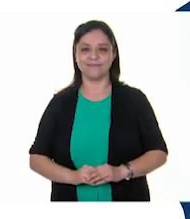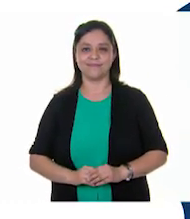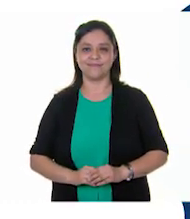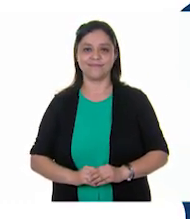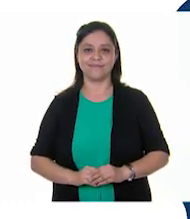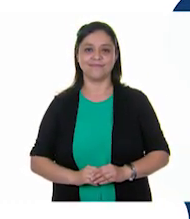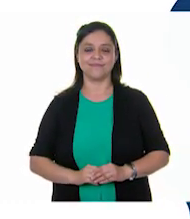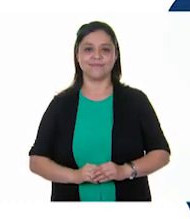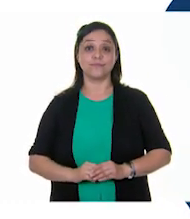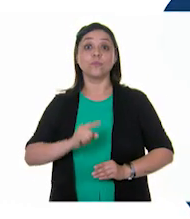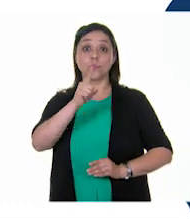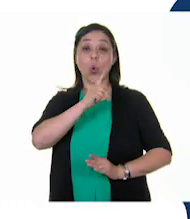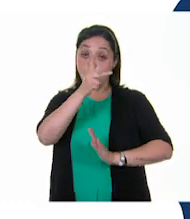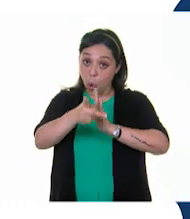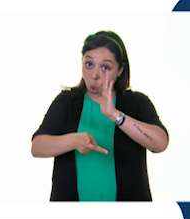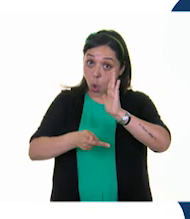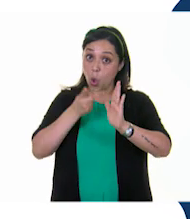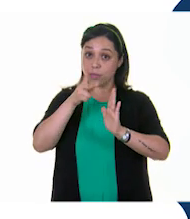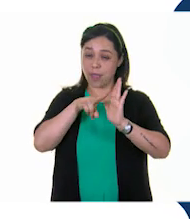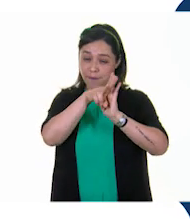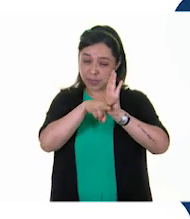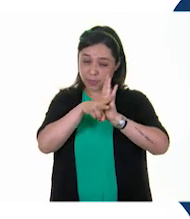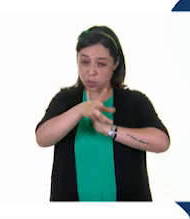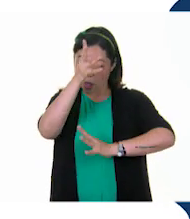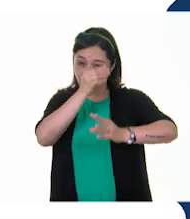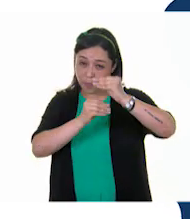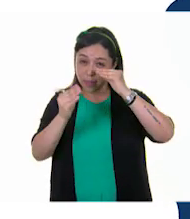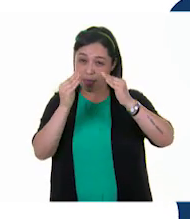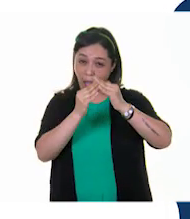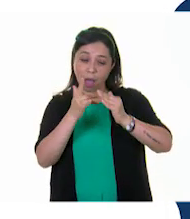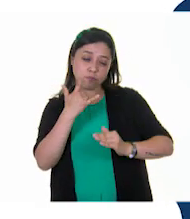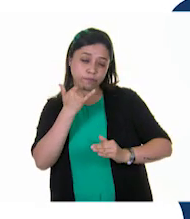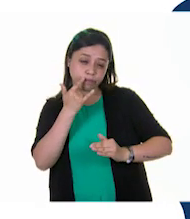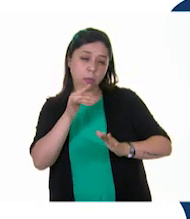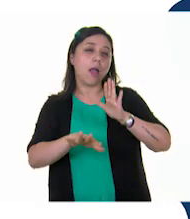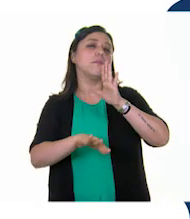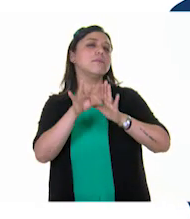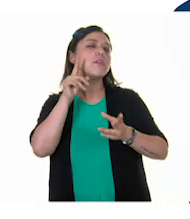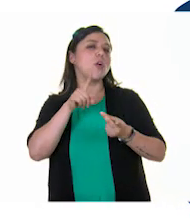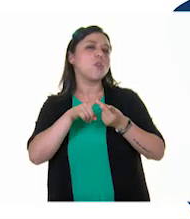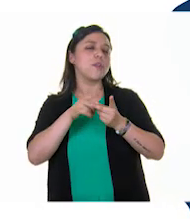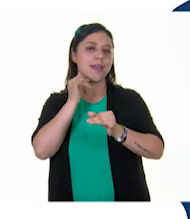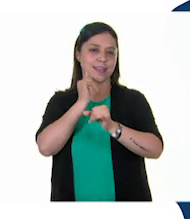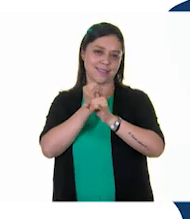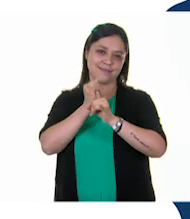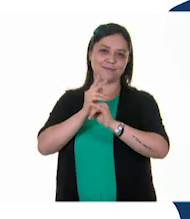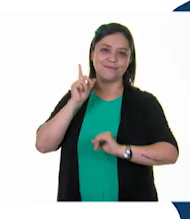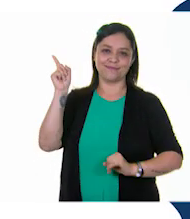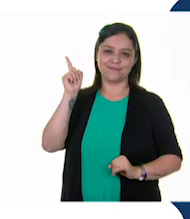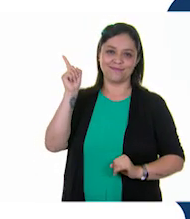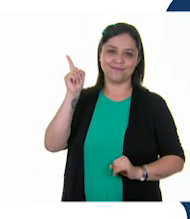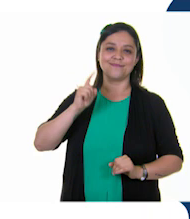conaliteg.sep.gov.mx. Si quieres volver a ver los programas de Aprende en Casa, los puedes encontrar en la siguiente